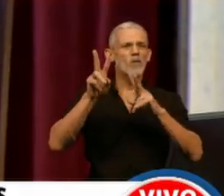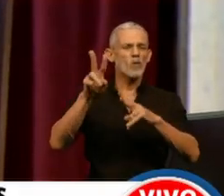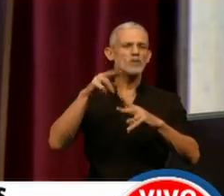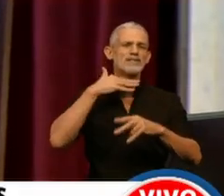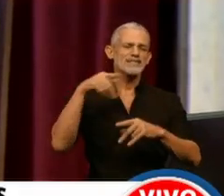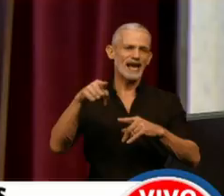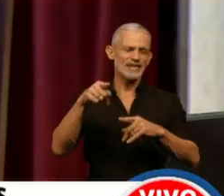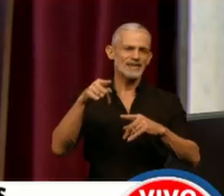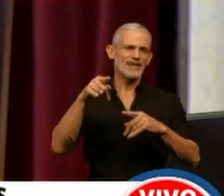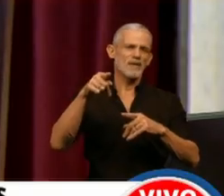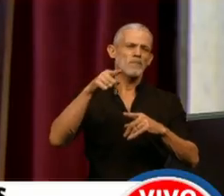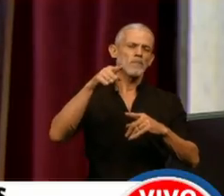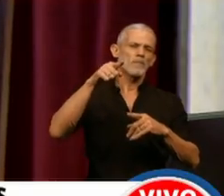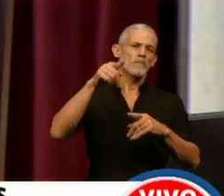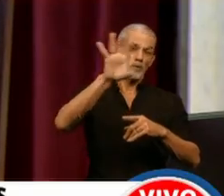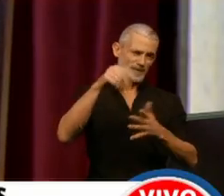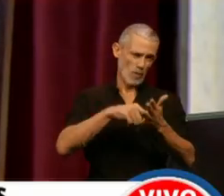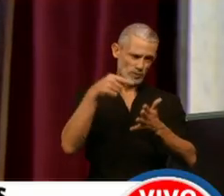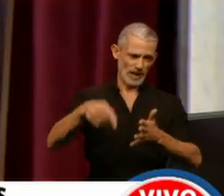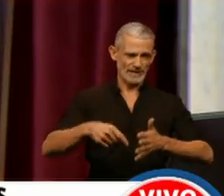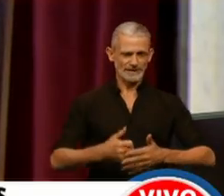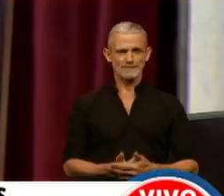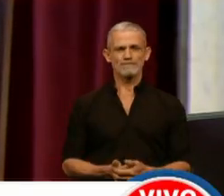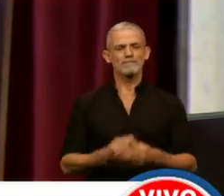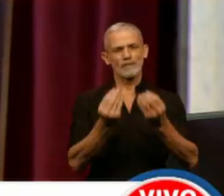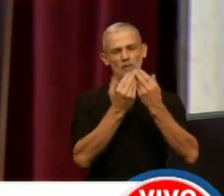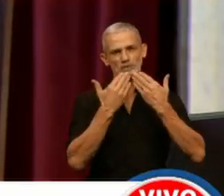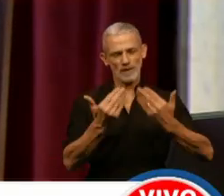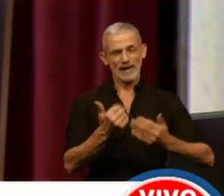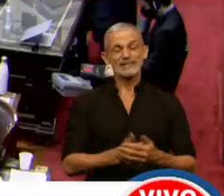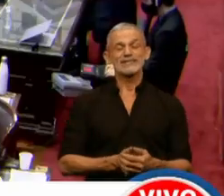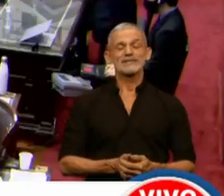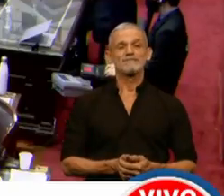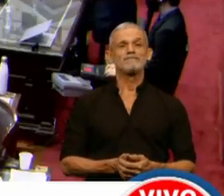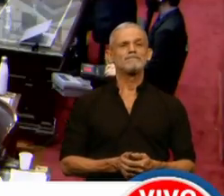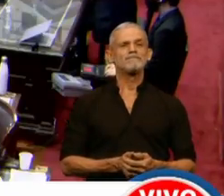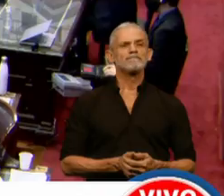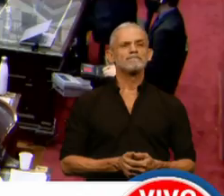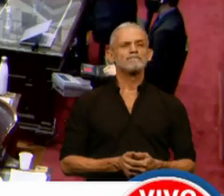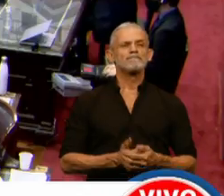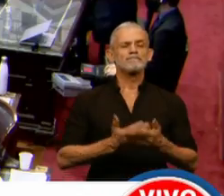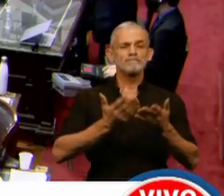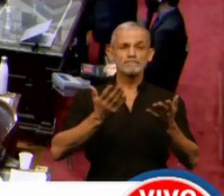provincia buenos aires tiene la palabra muchas gracias señor presidente